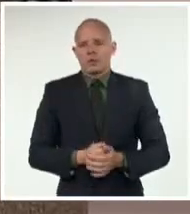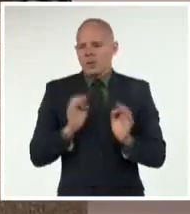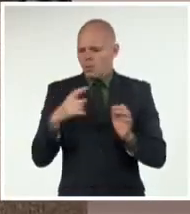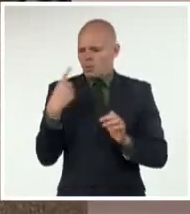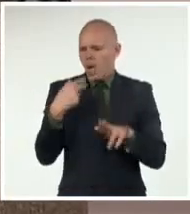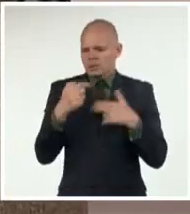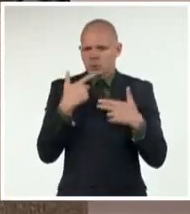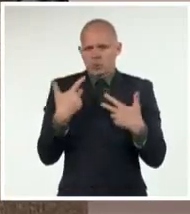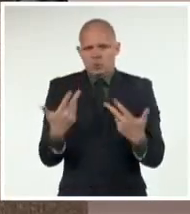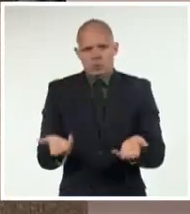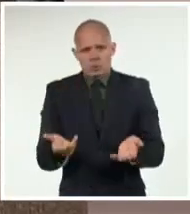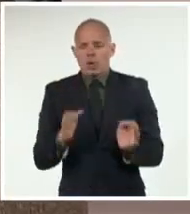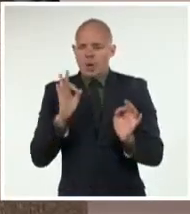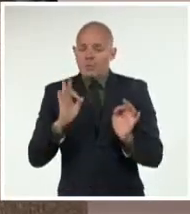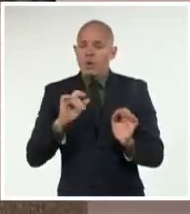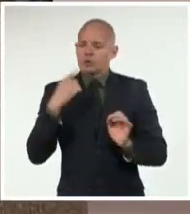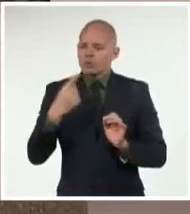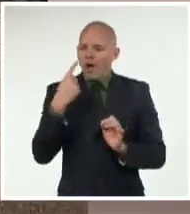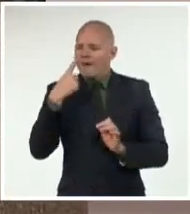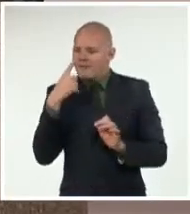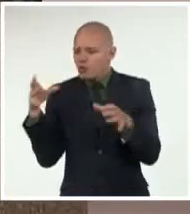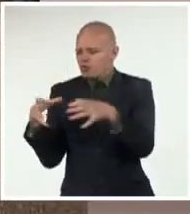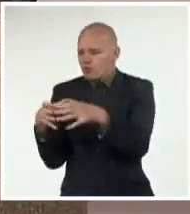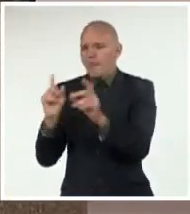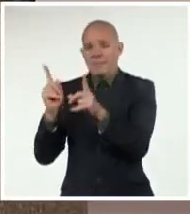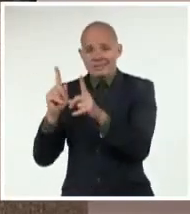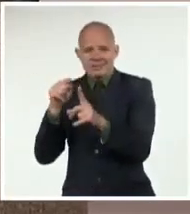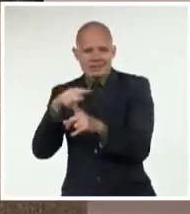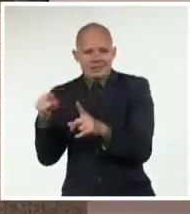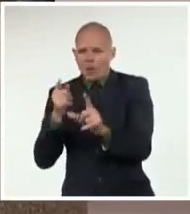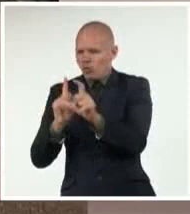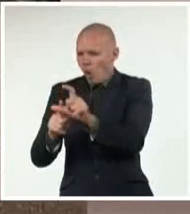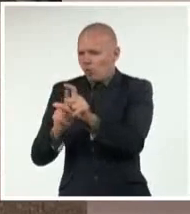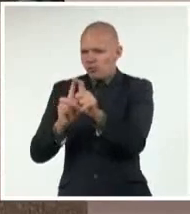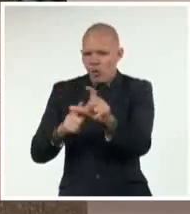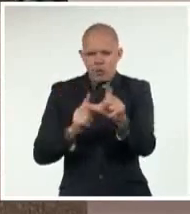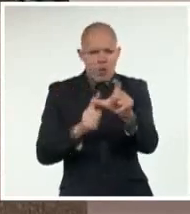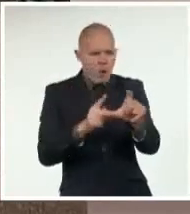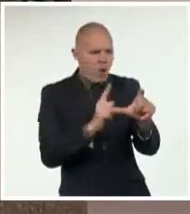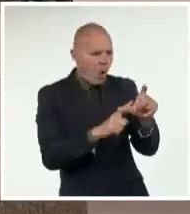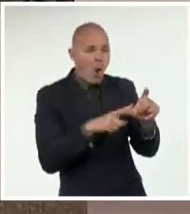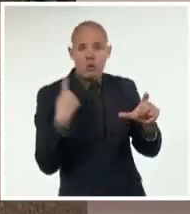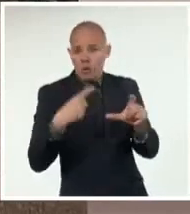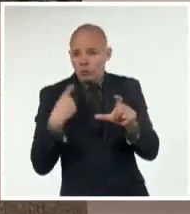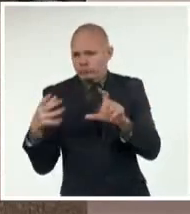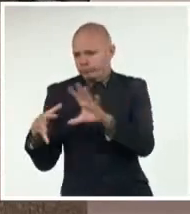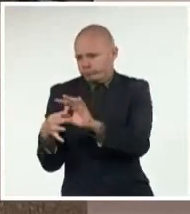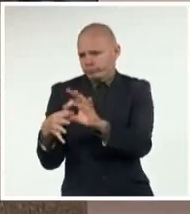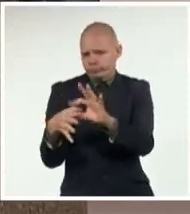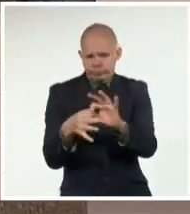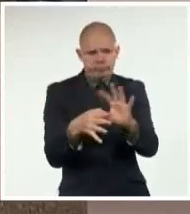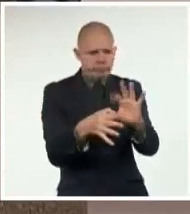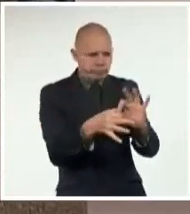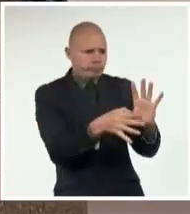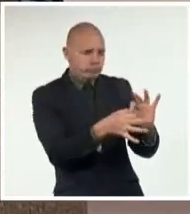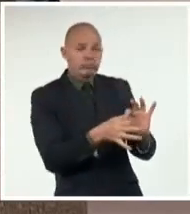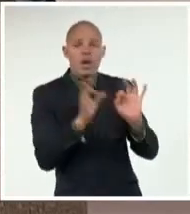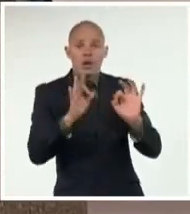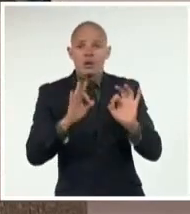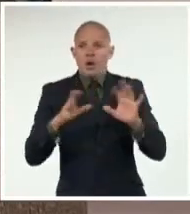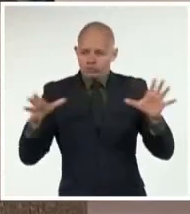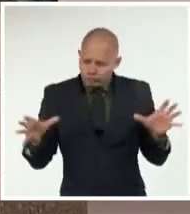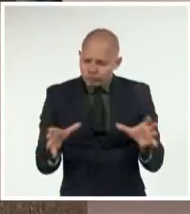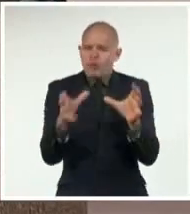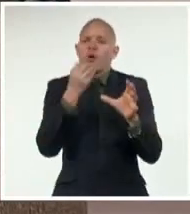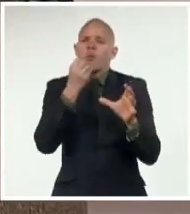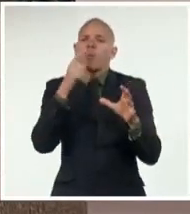socialista y con cada partido que encontramos con ideales comunes en la lucha infatigable por la emancipación humana y